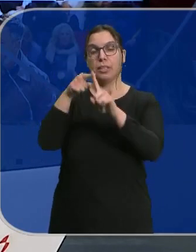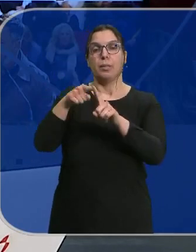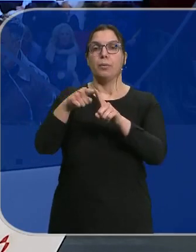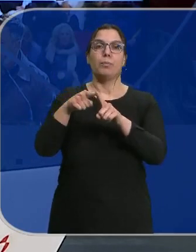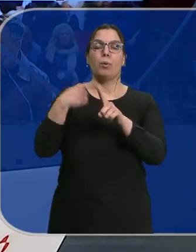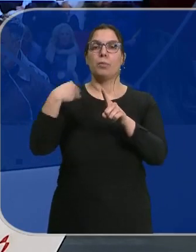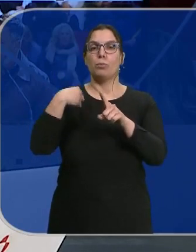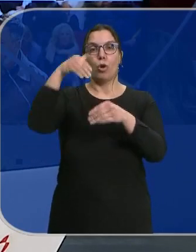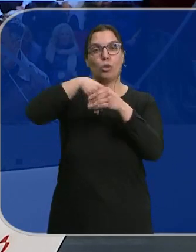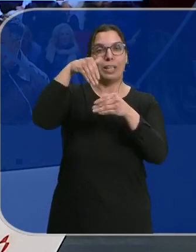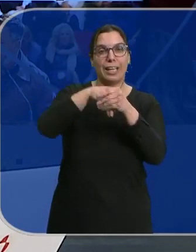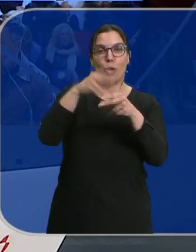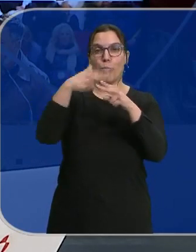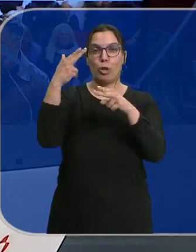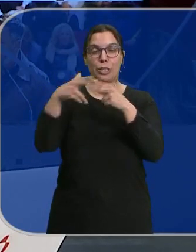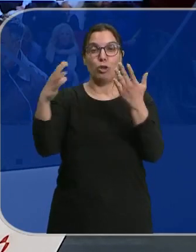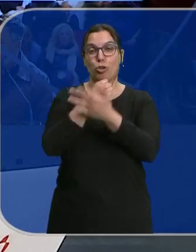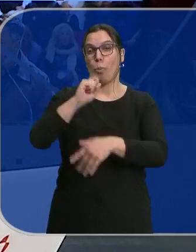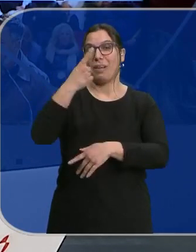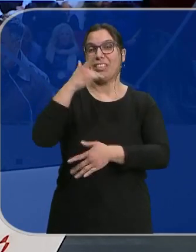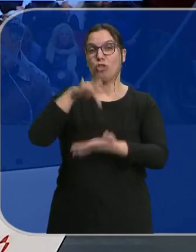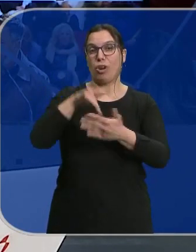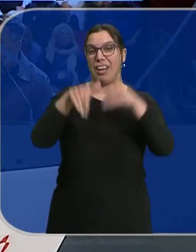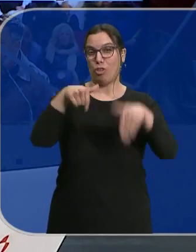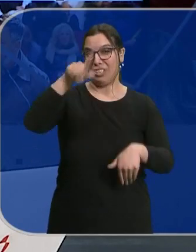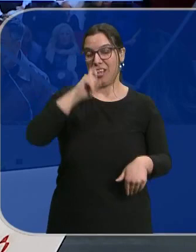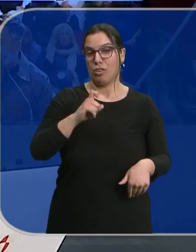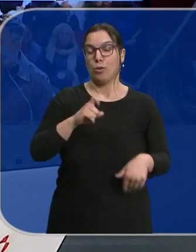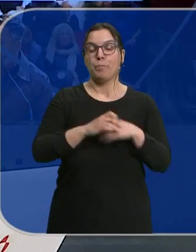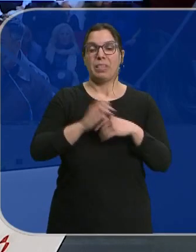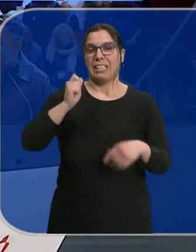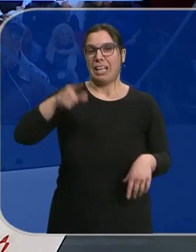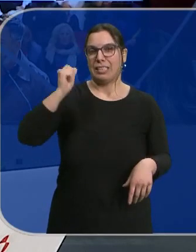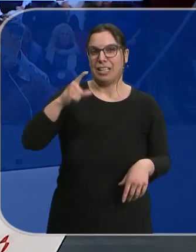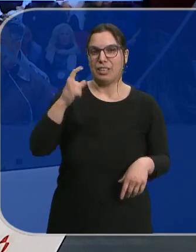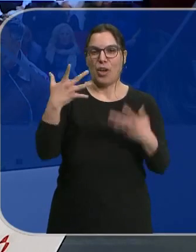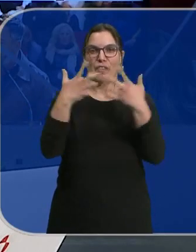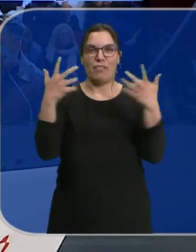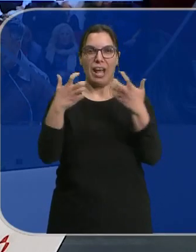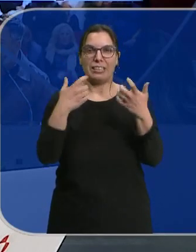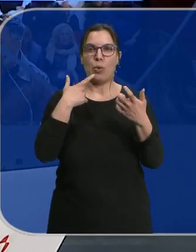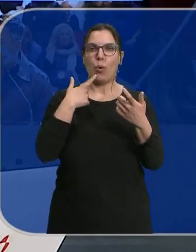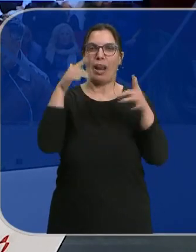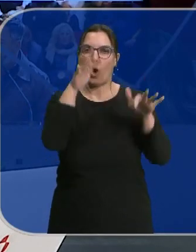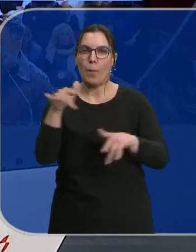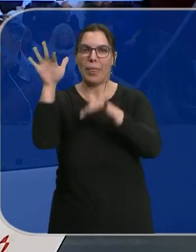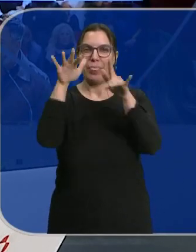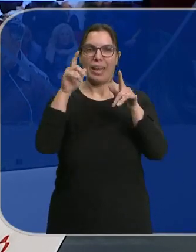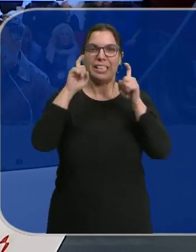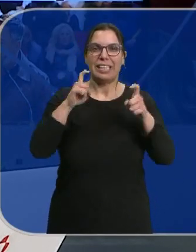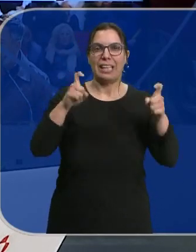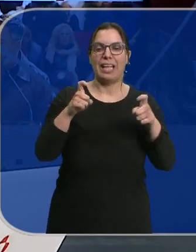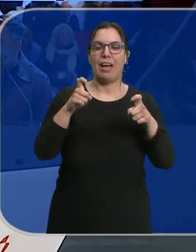todos los mensajes políticos y más en un año electoral como este. Nos encontramos ante continuas apelaciones a las emociones para tratar de